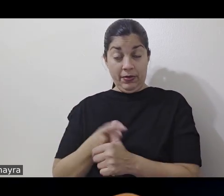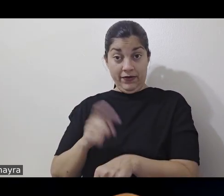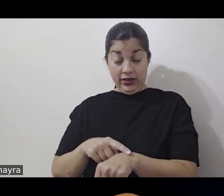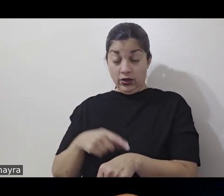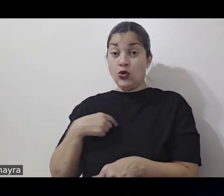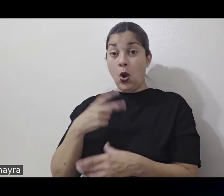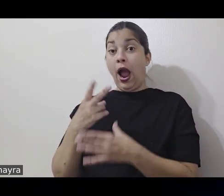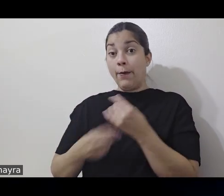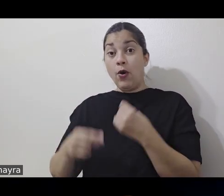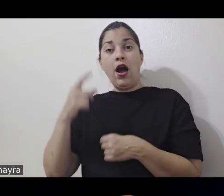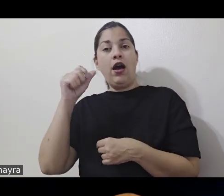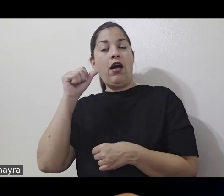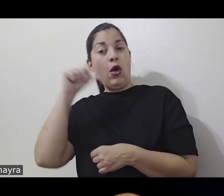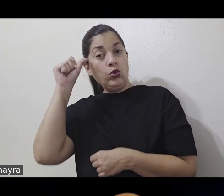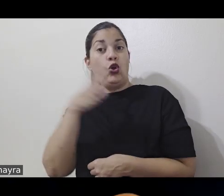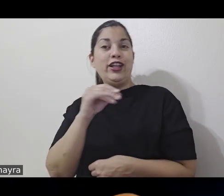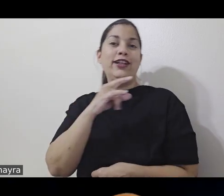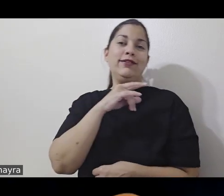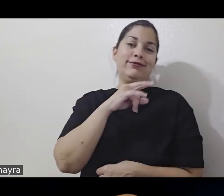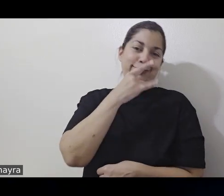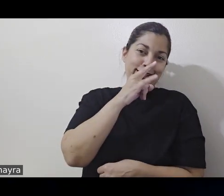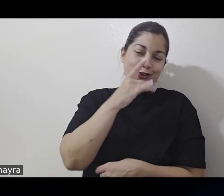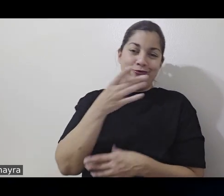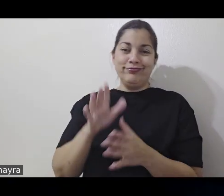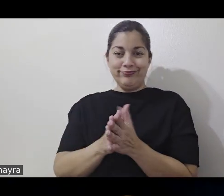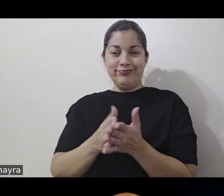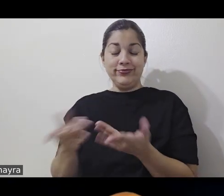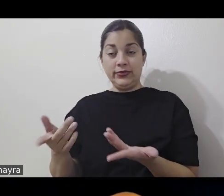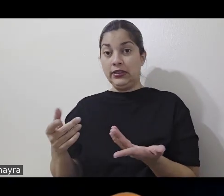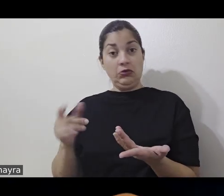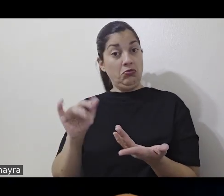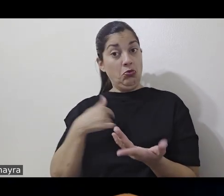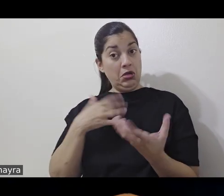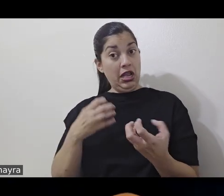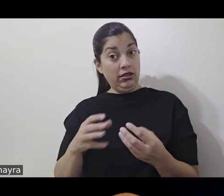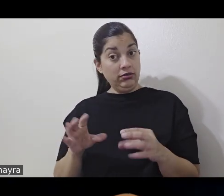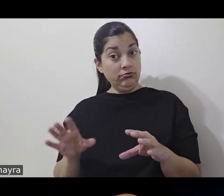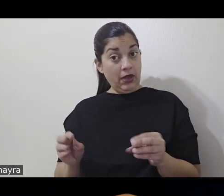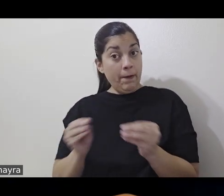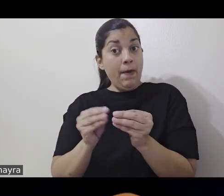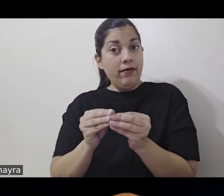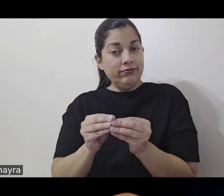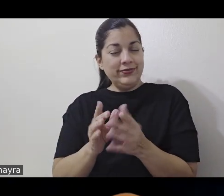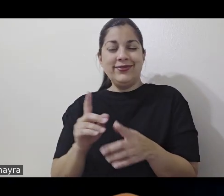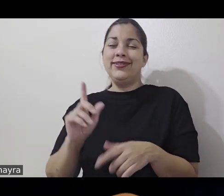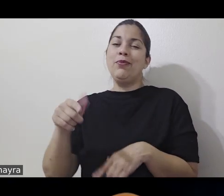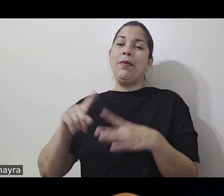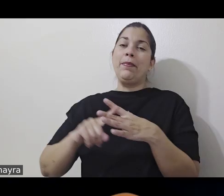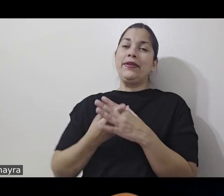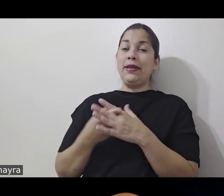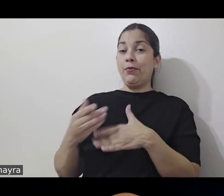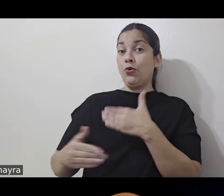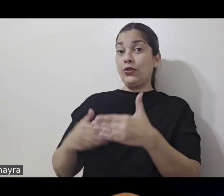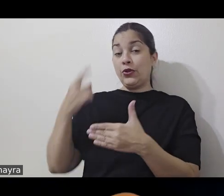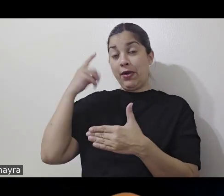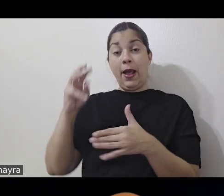niños. Y después quise como hacer eso también. Y publiqué unos cuantos más, pero después empecé el proceso de